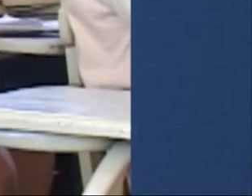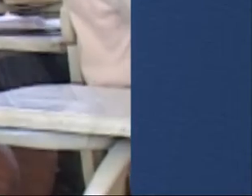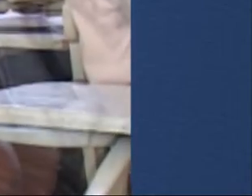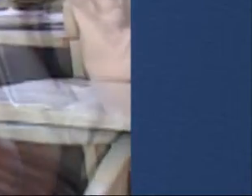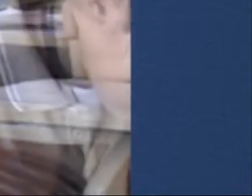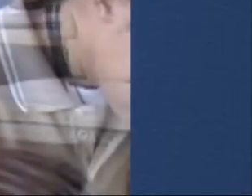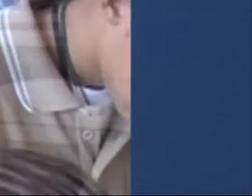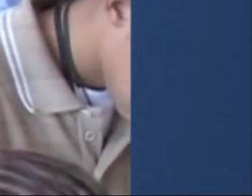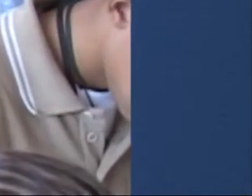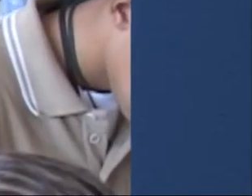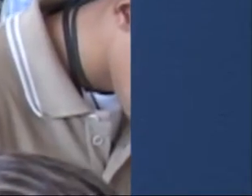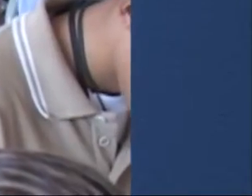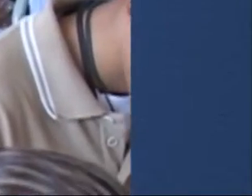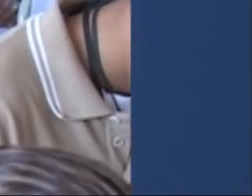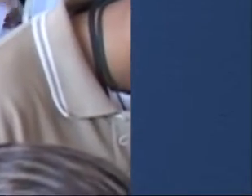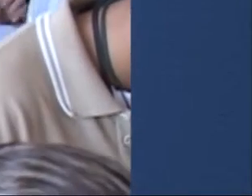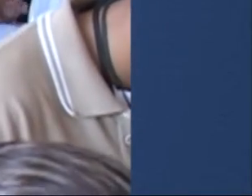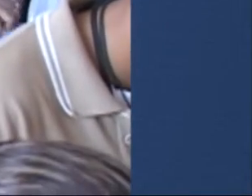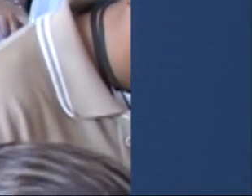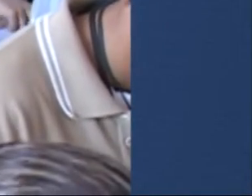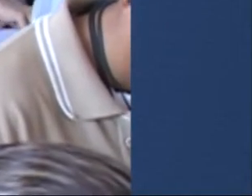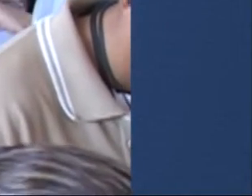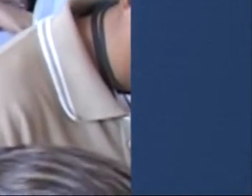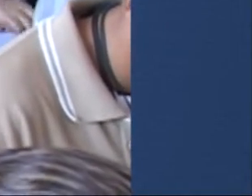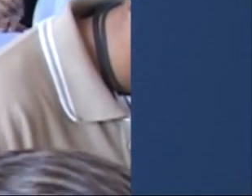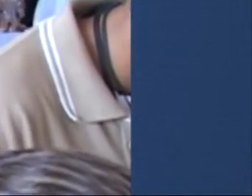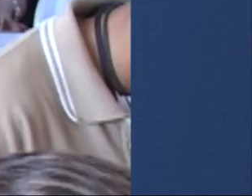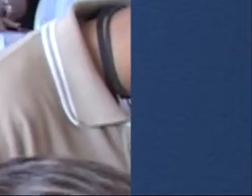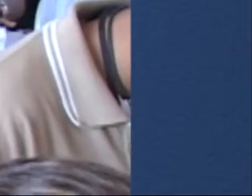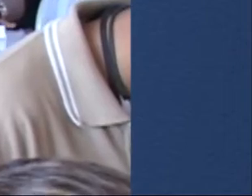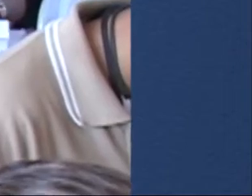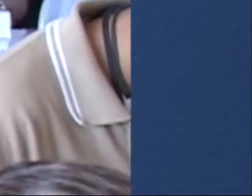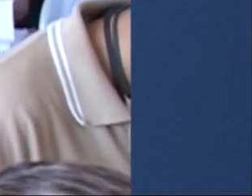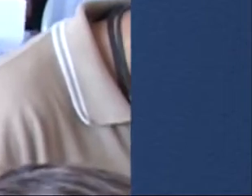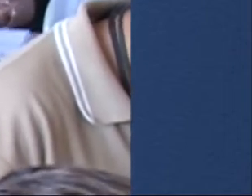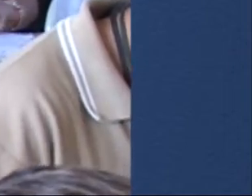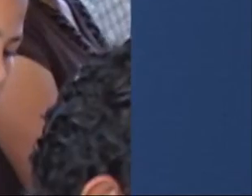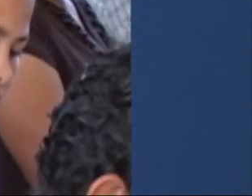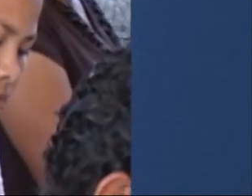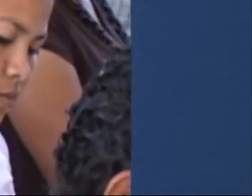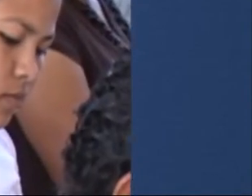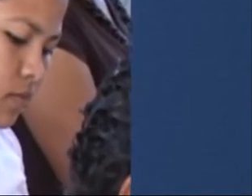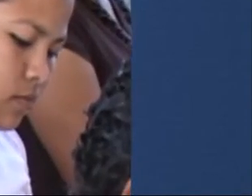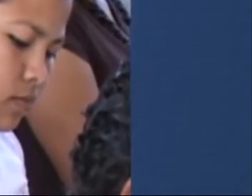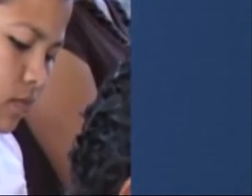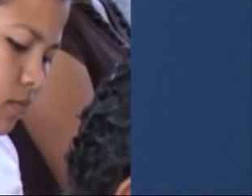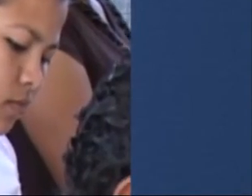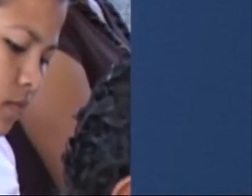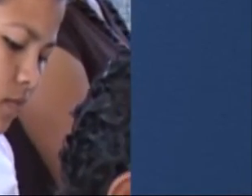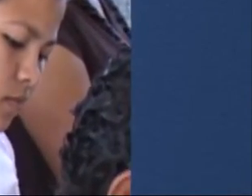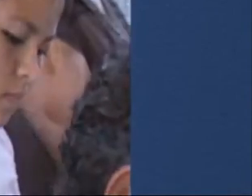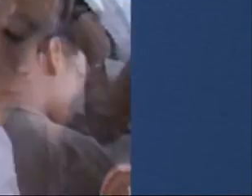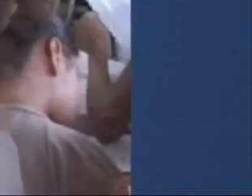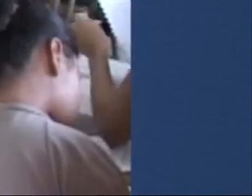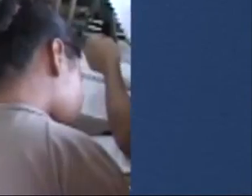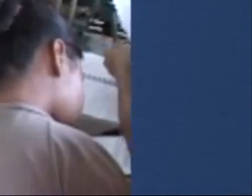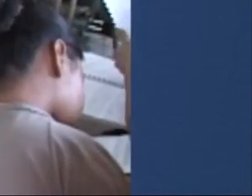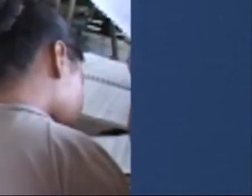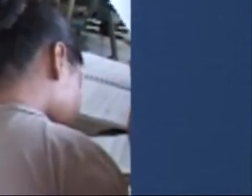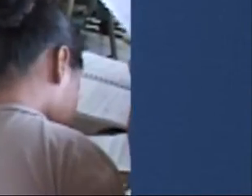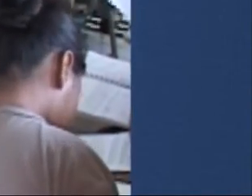ley vigente. 2. Mantener el carácter obligatorio de la